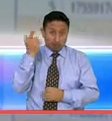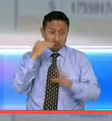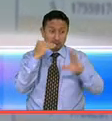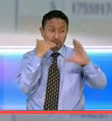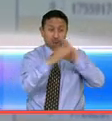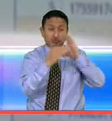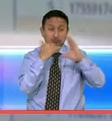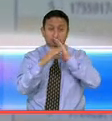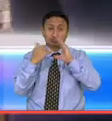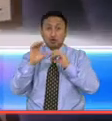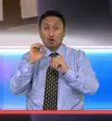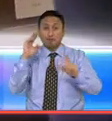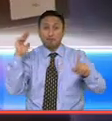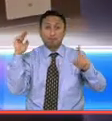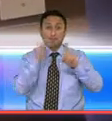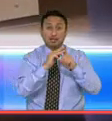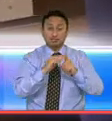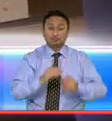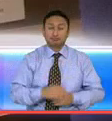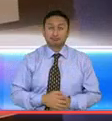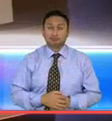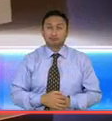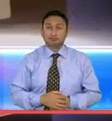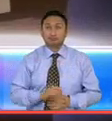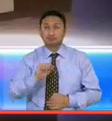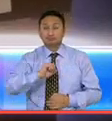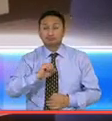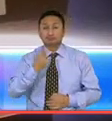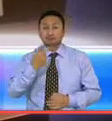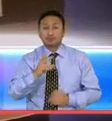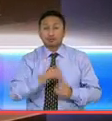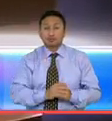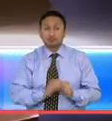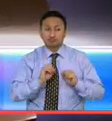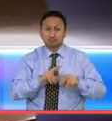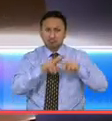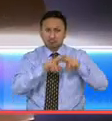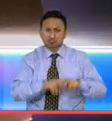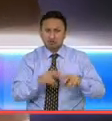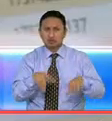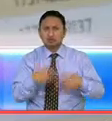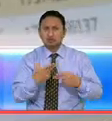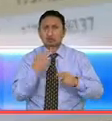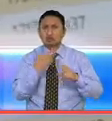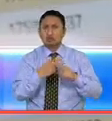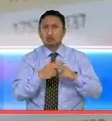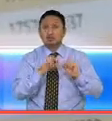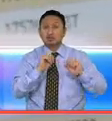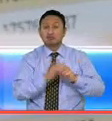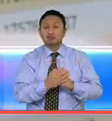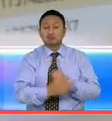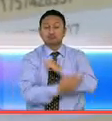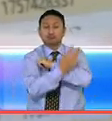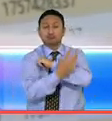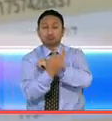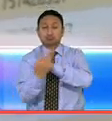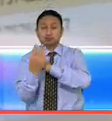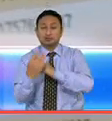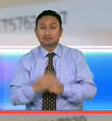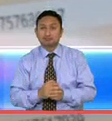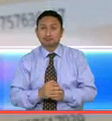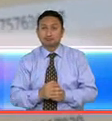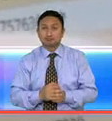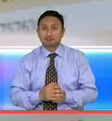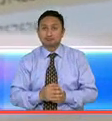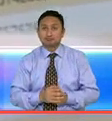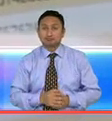de un mensaje de texto, correo electrónico, así como también podrán verificar los listados íntegros en la página web de la entidad para